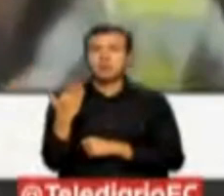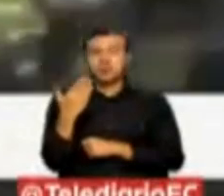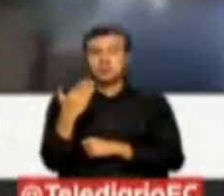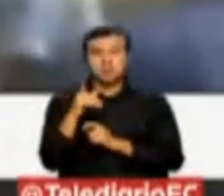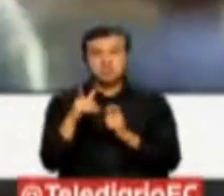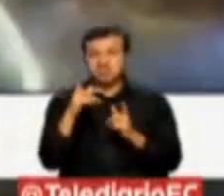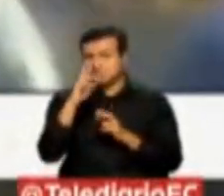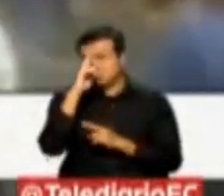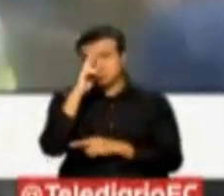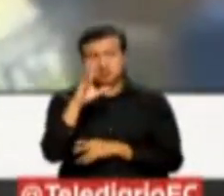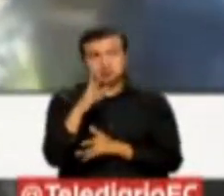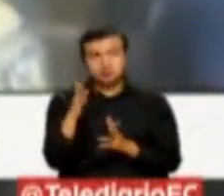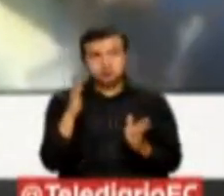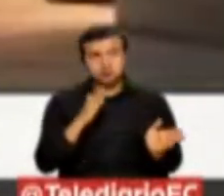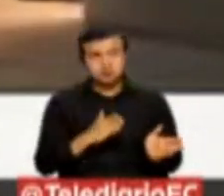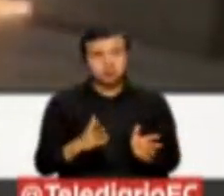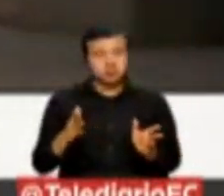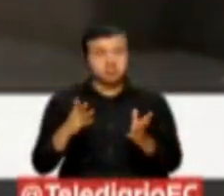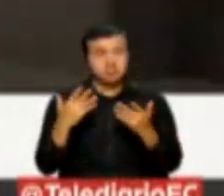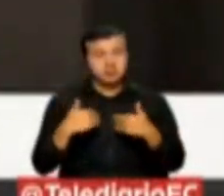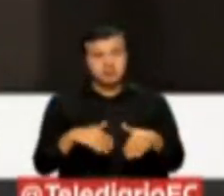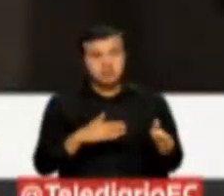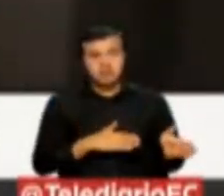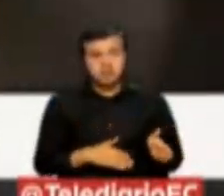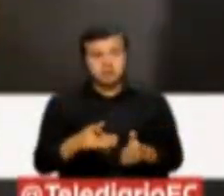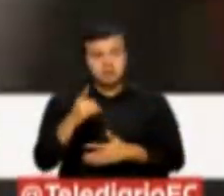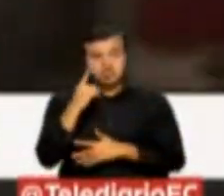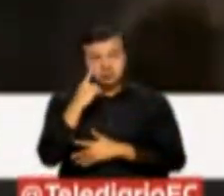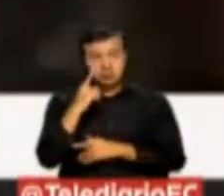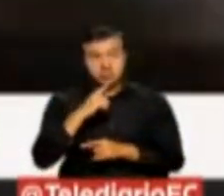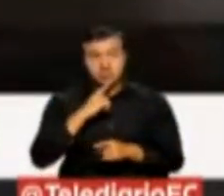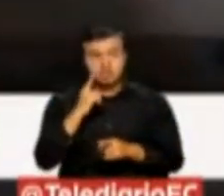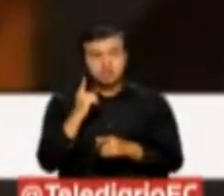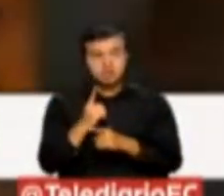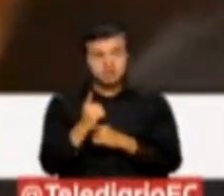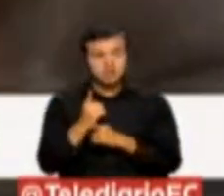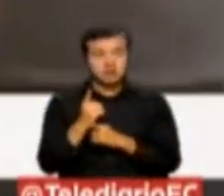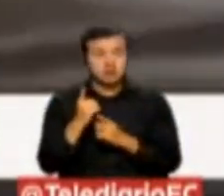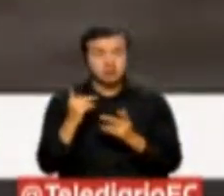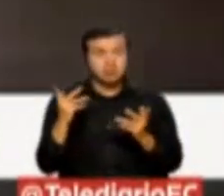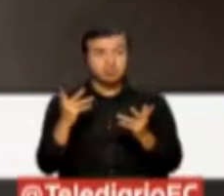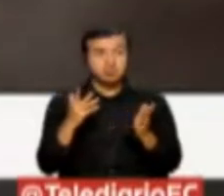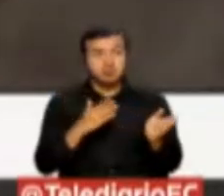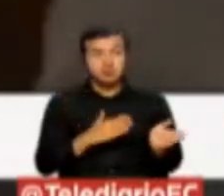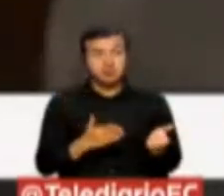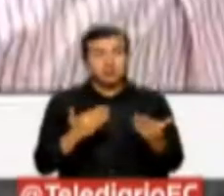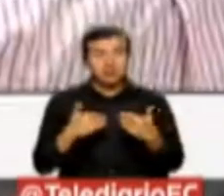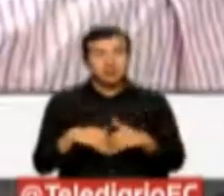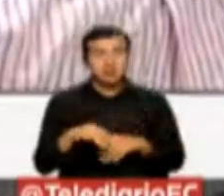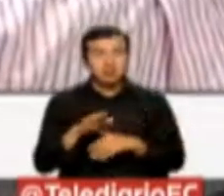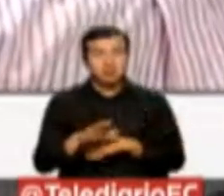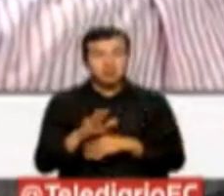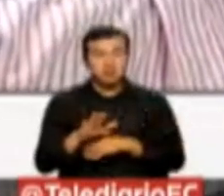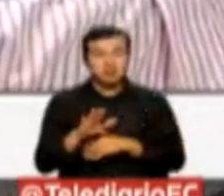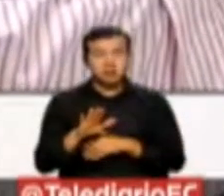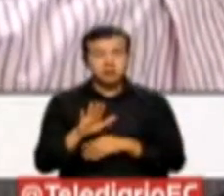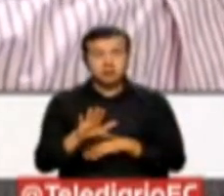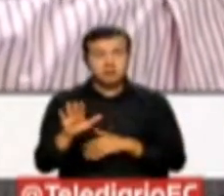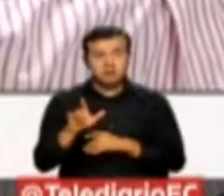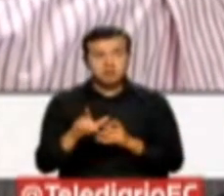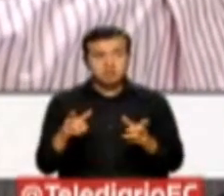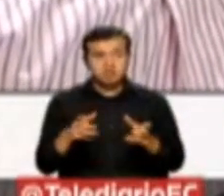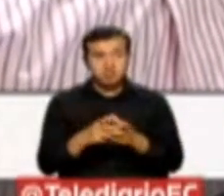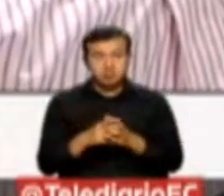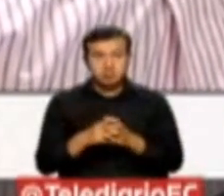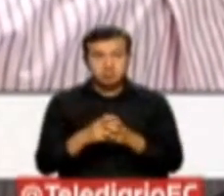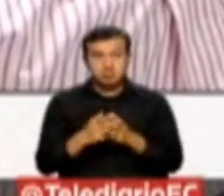de tolerancia podría llevarnos a tomar decisiones que atenten contra la integridad de nuestros semejantes. Según el